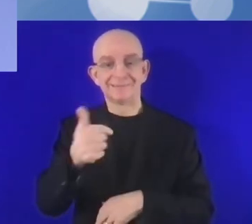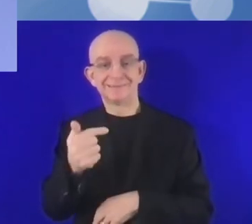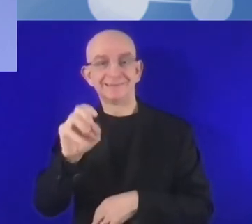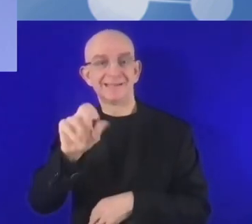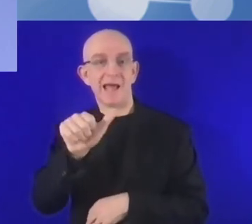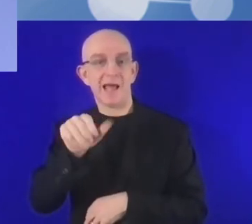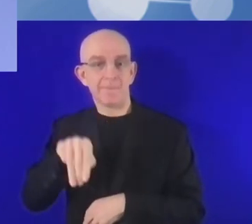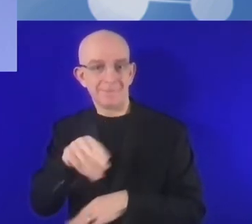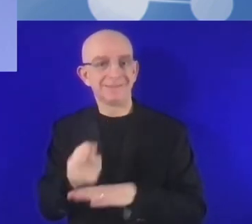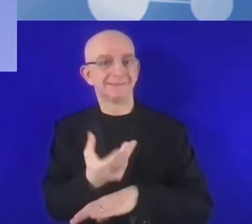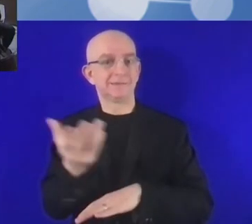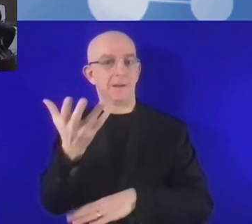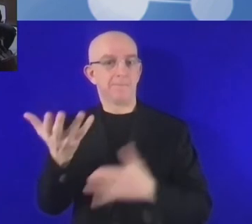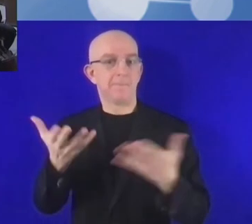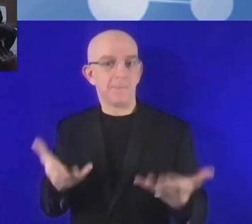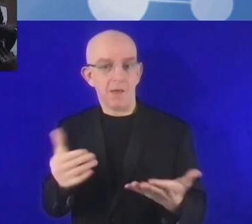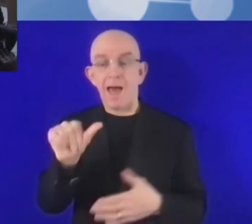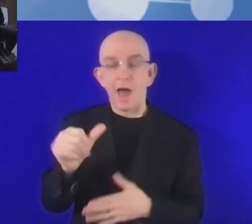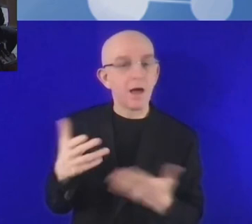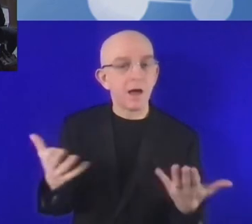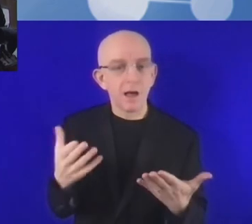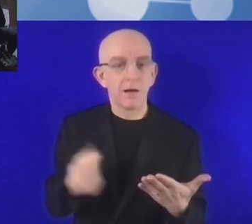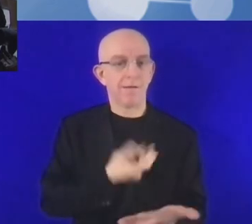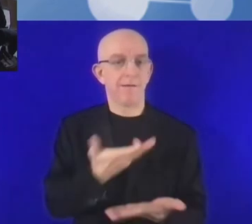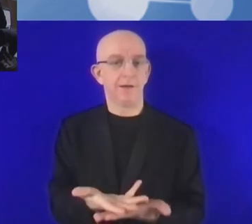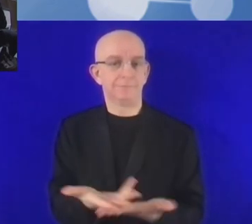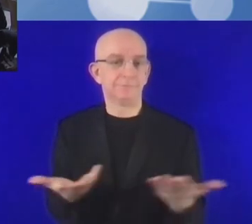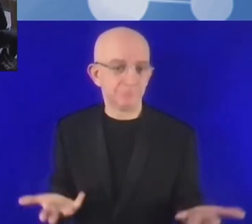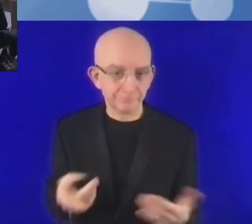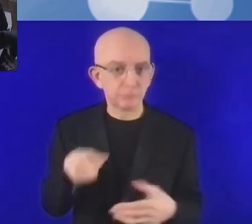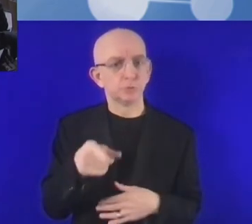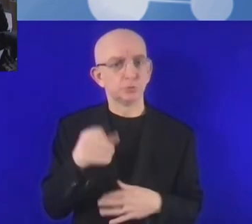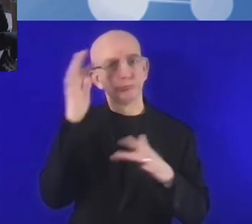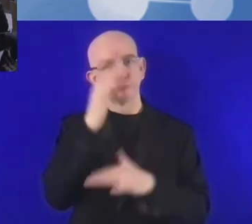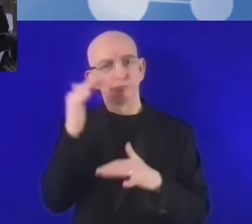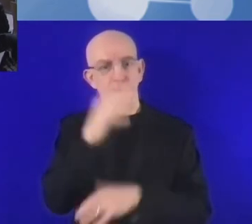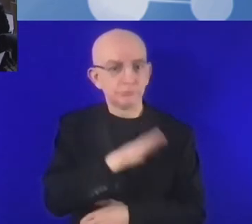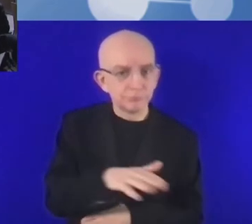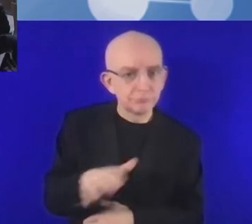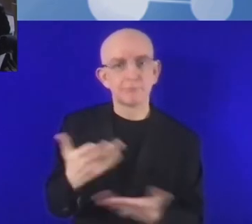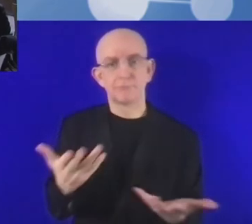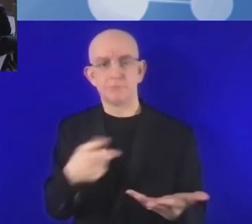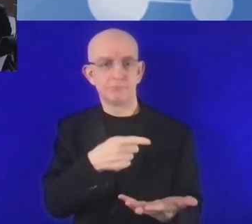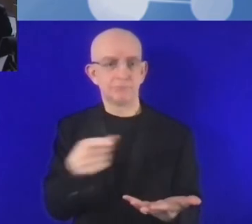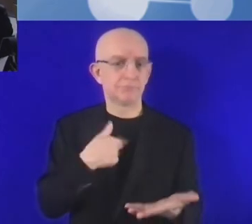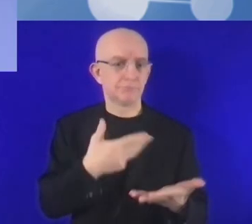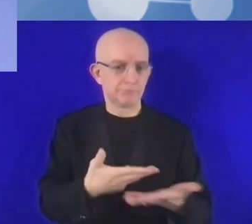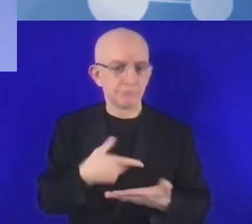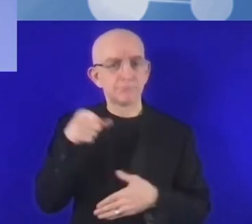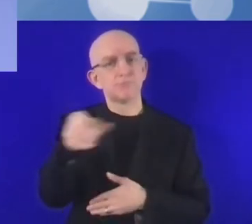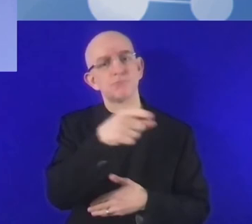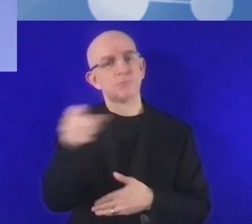STEM, pero también de STEAM, porque la letra A es la letra del arte.